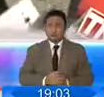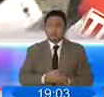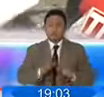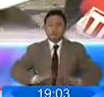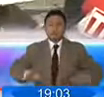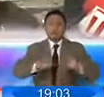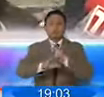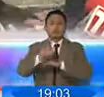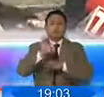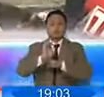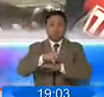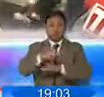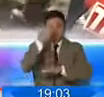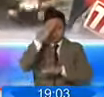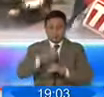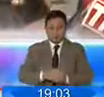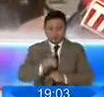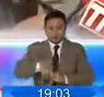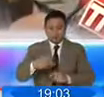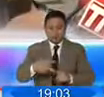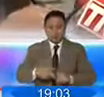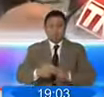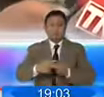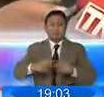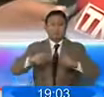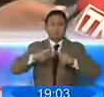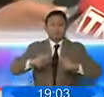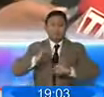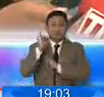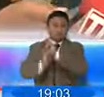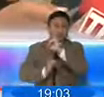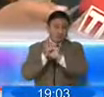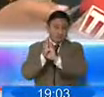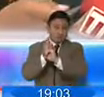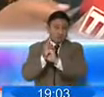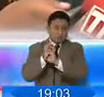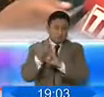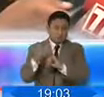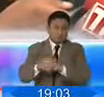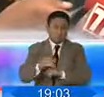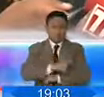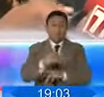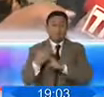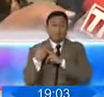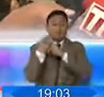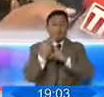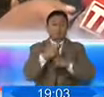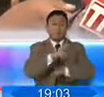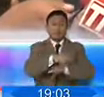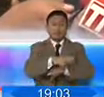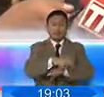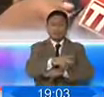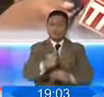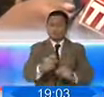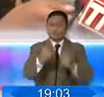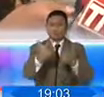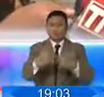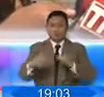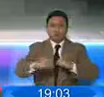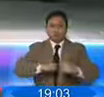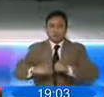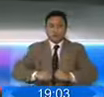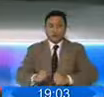como ustedes se conocen. Hay una investigación internacional y creo que la Fiscalía tiene que tomar pronto cartas en el